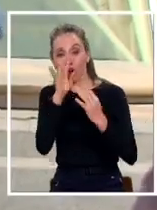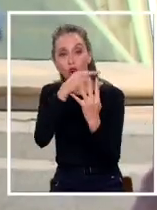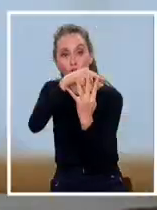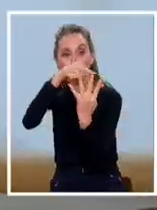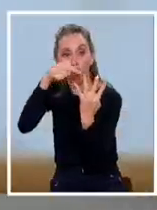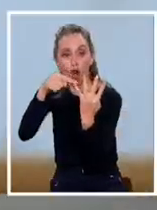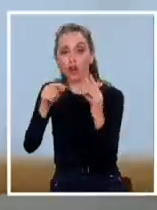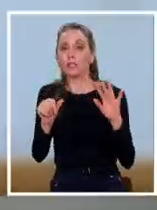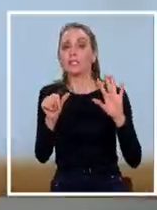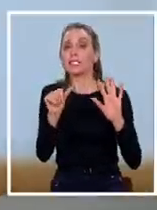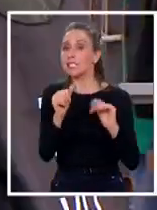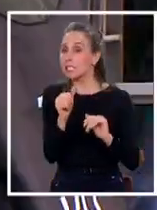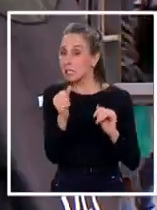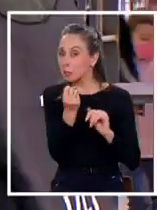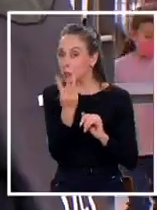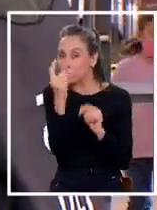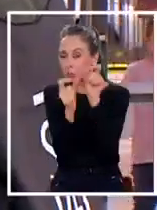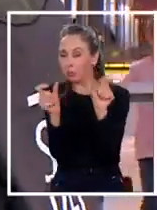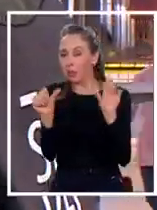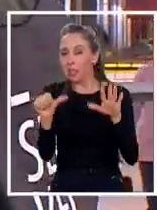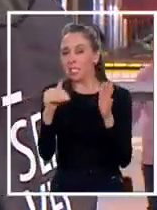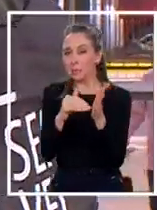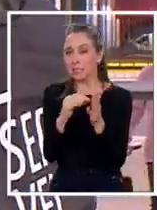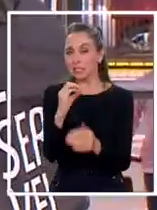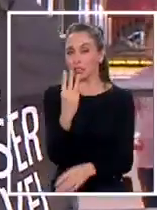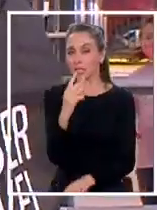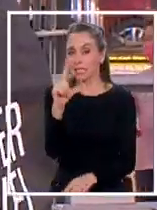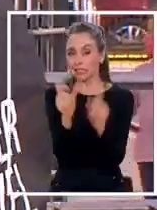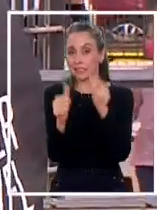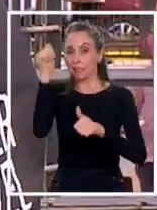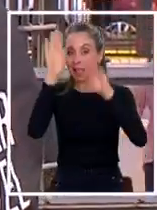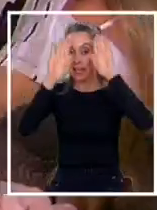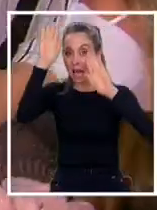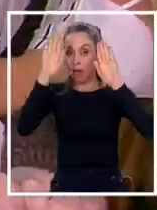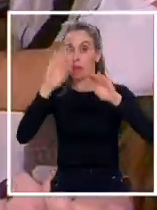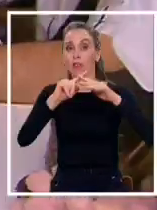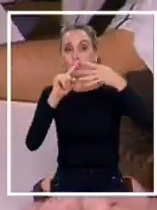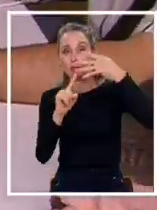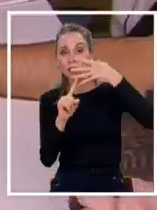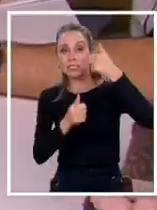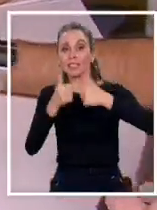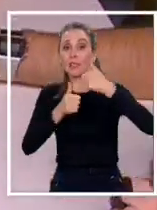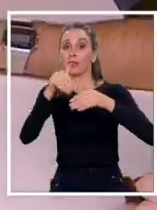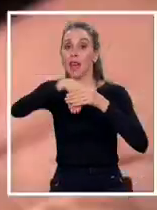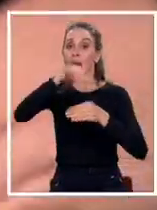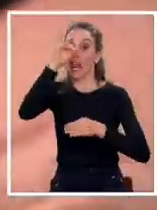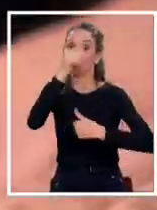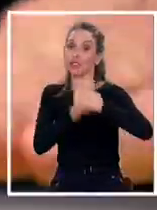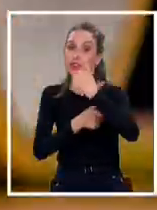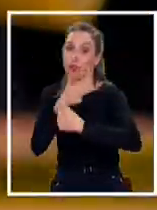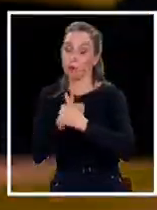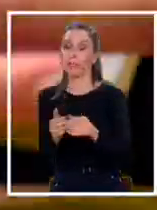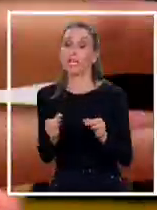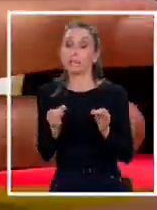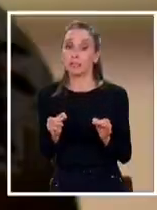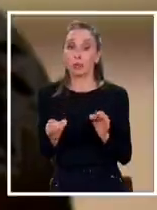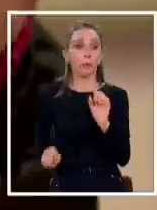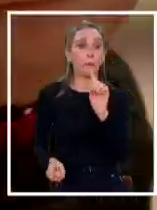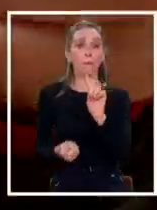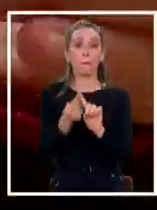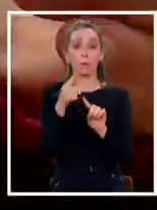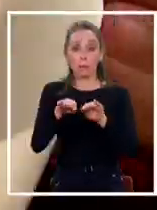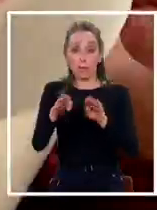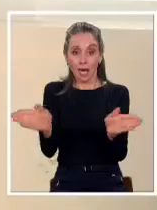total, 16.730 candidatos que competirán en todas las elecciones. La seguridad también está garantizada y de forma inédita.